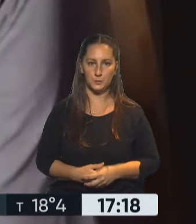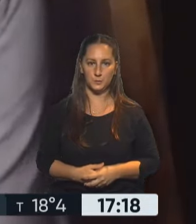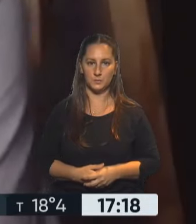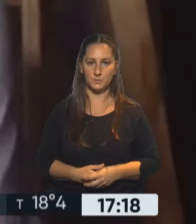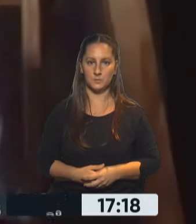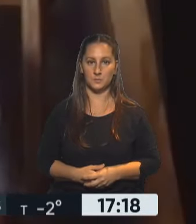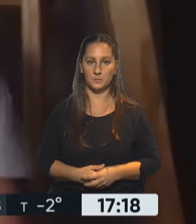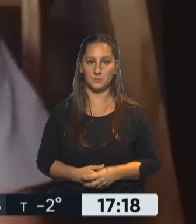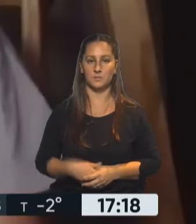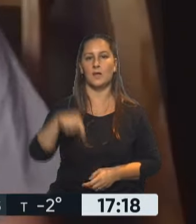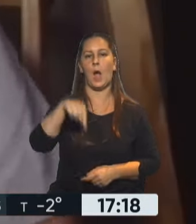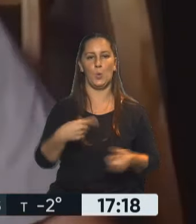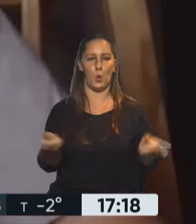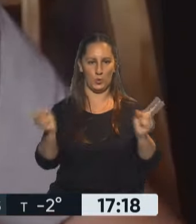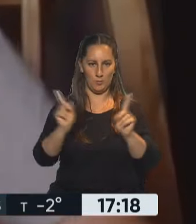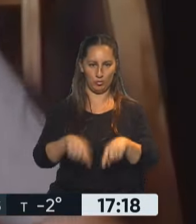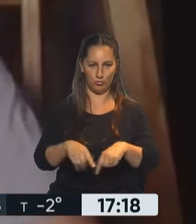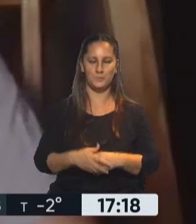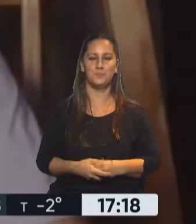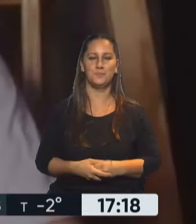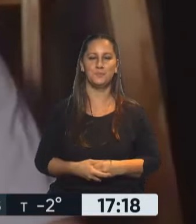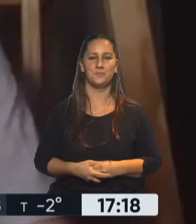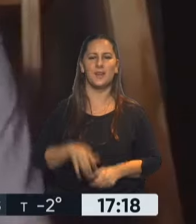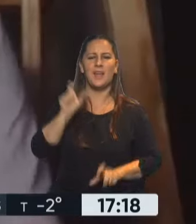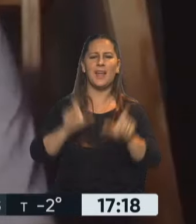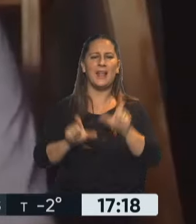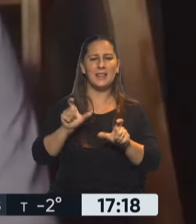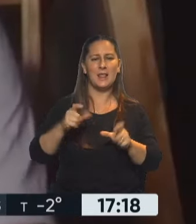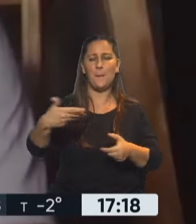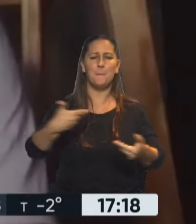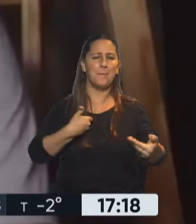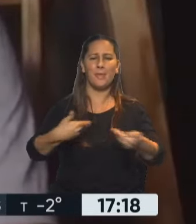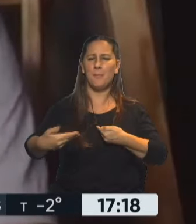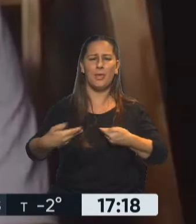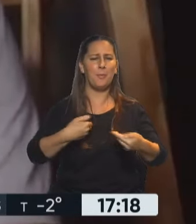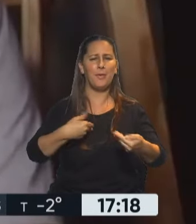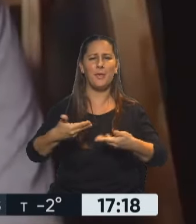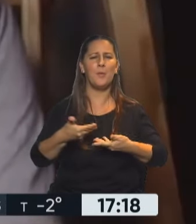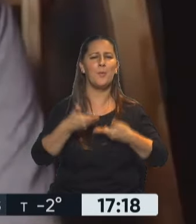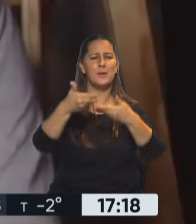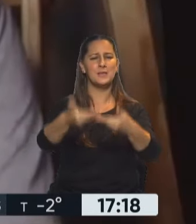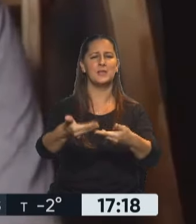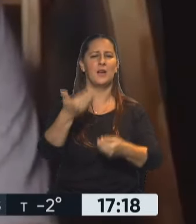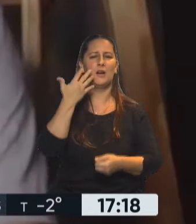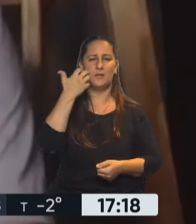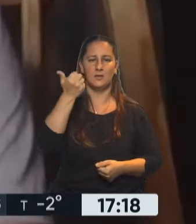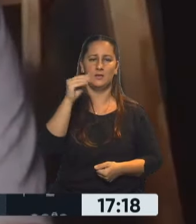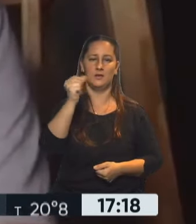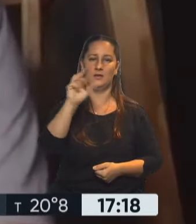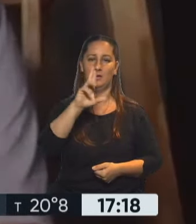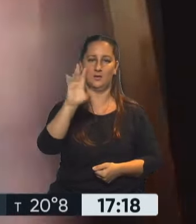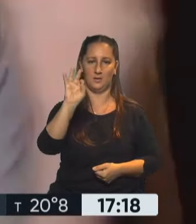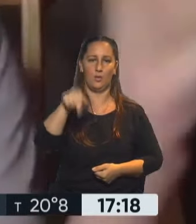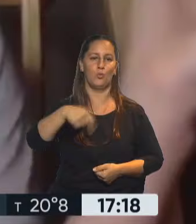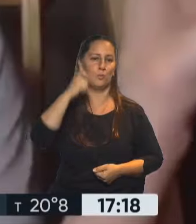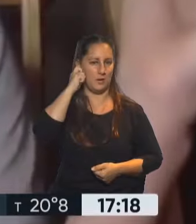Bueno, acá estamos de regreso. La gente me está pidiendo que les presente a mi abuela Charo, que hoy está cumpliendo años y que